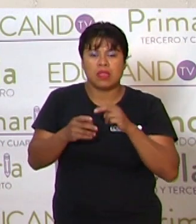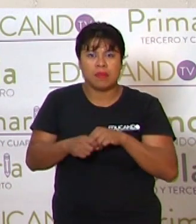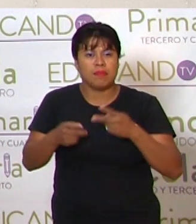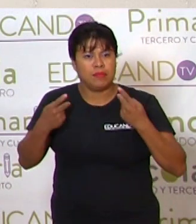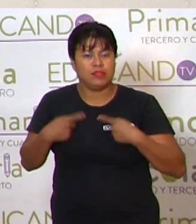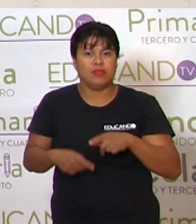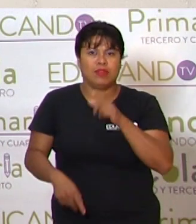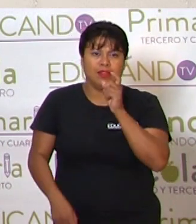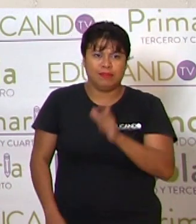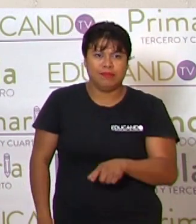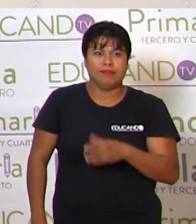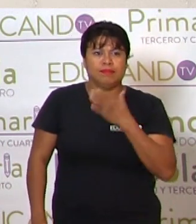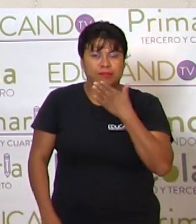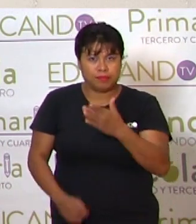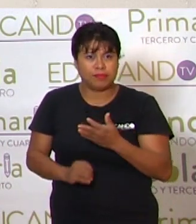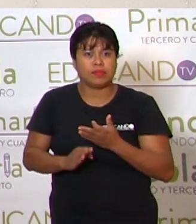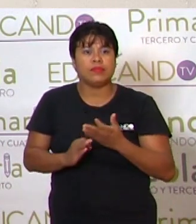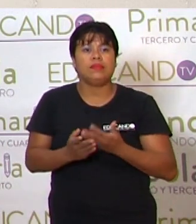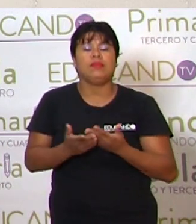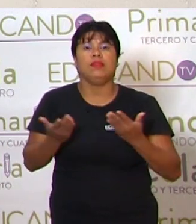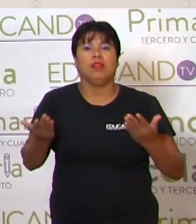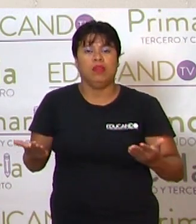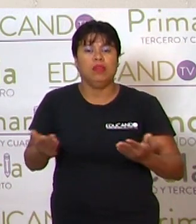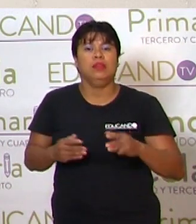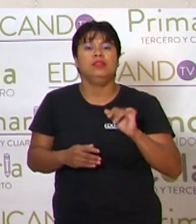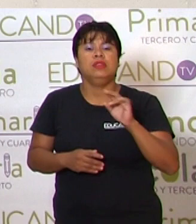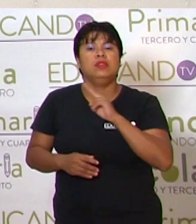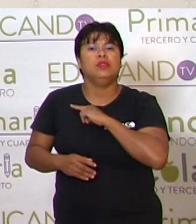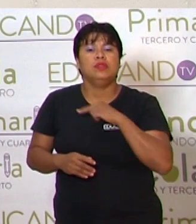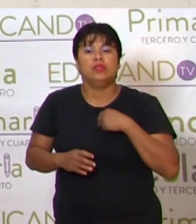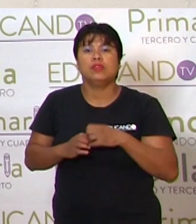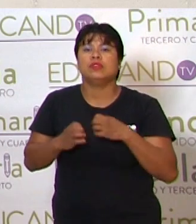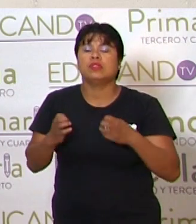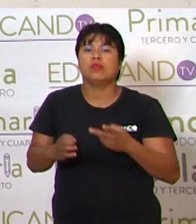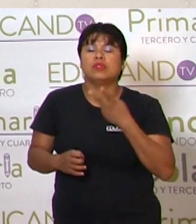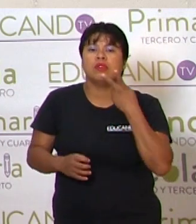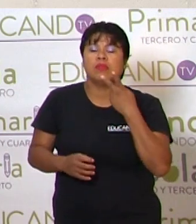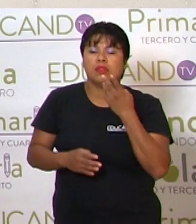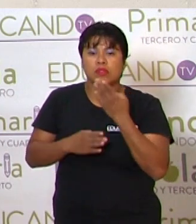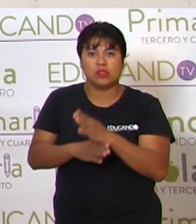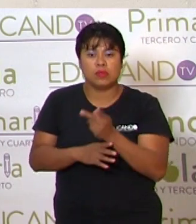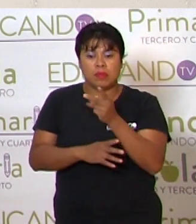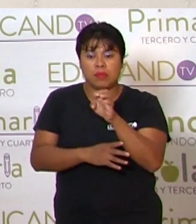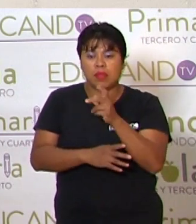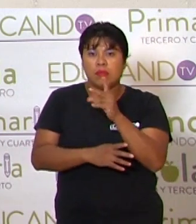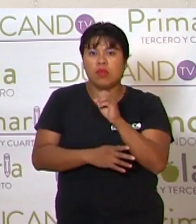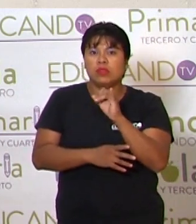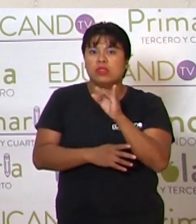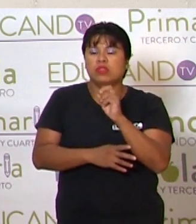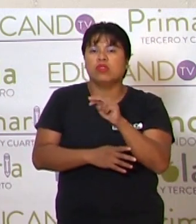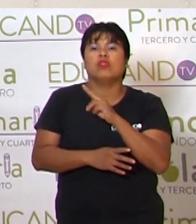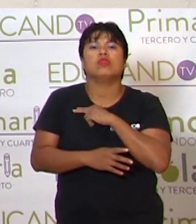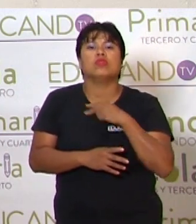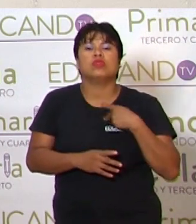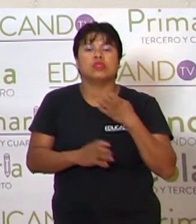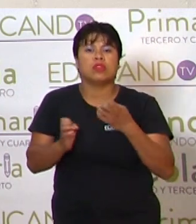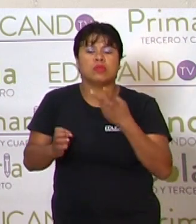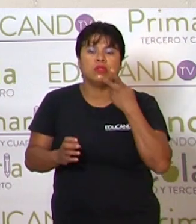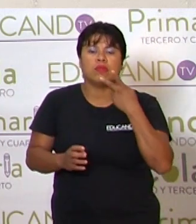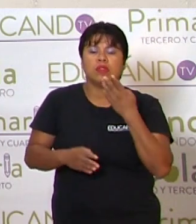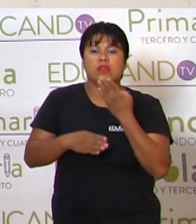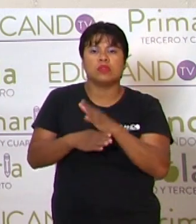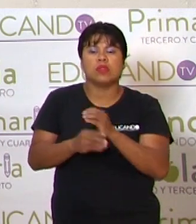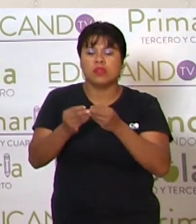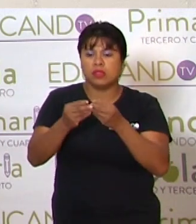en persona. ¿Bien? En este caso, si estamos hablando de una preposición, estamos hablando